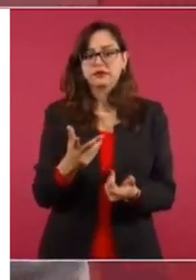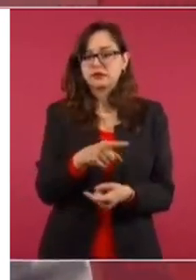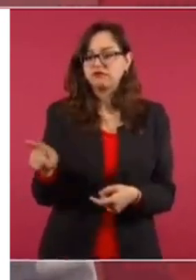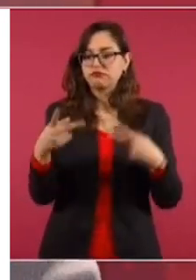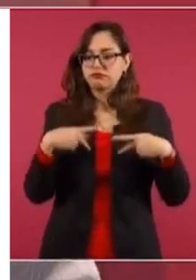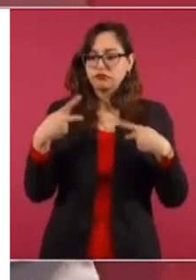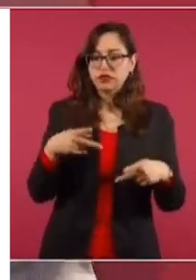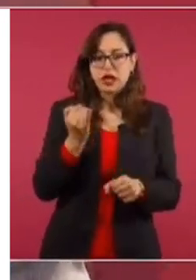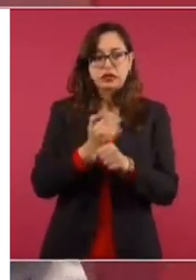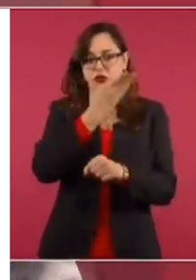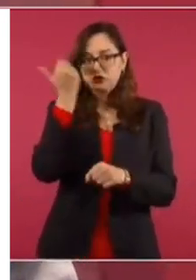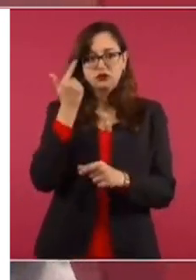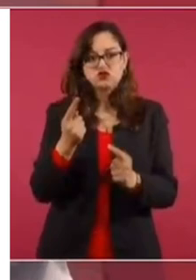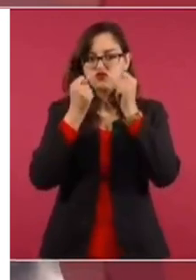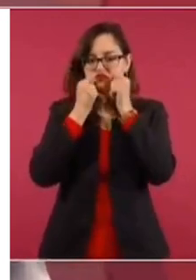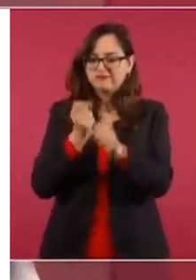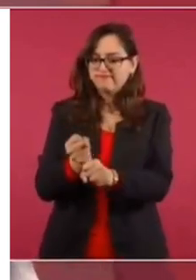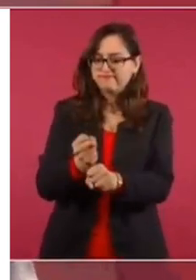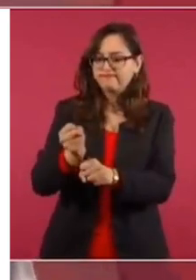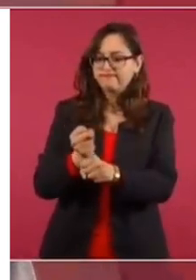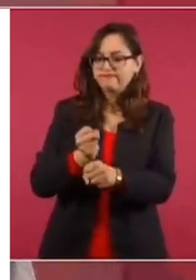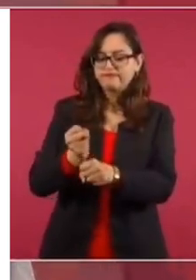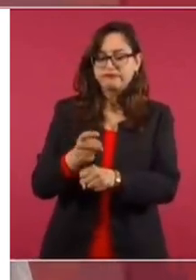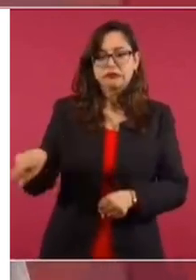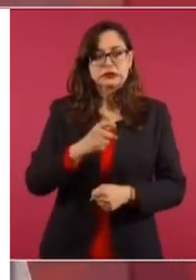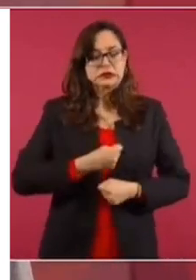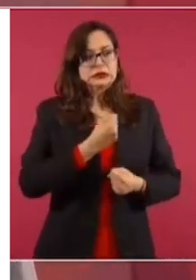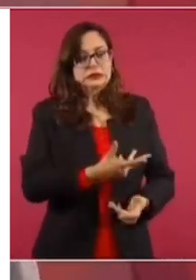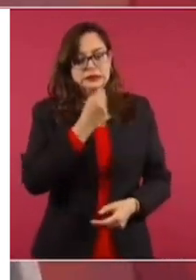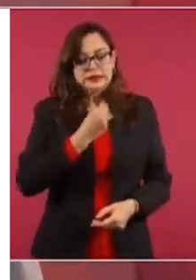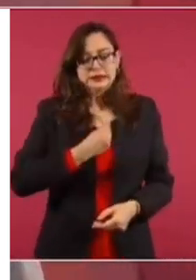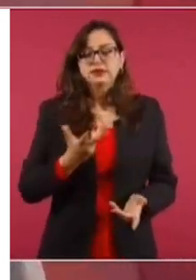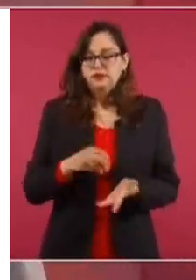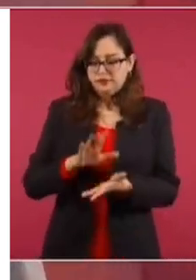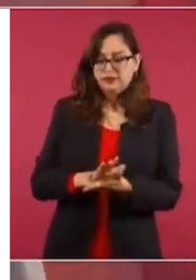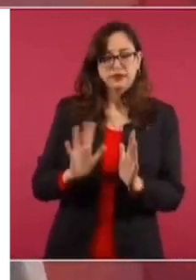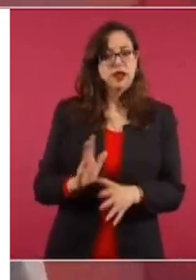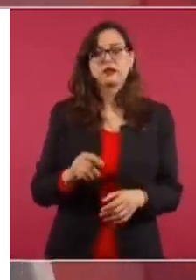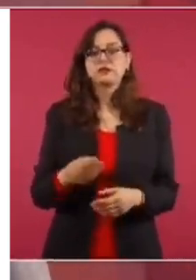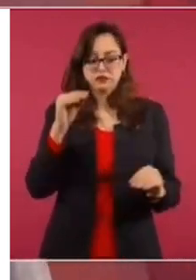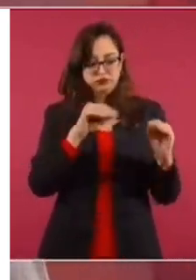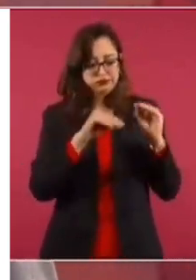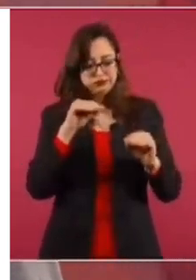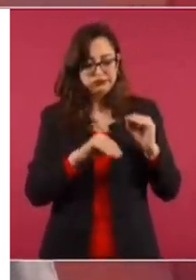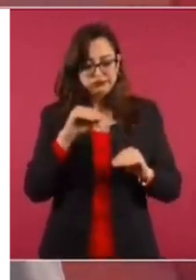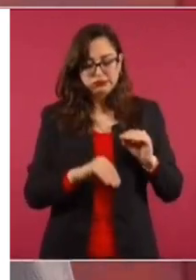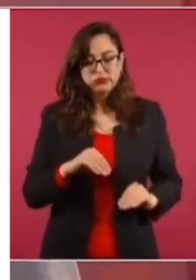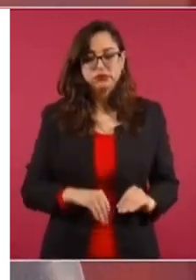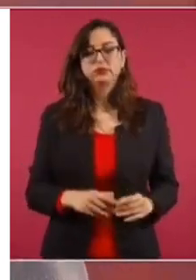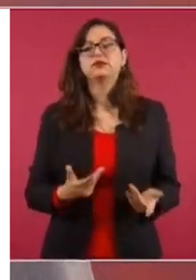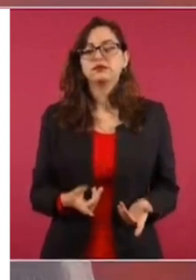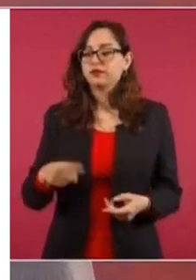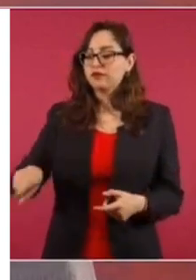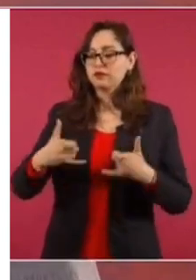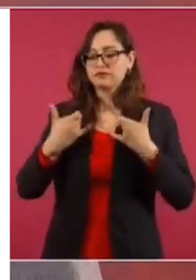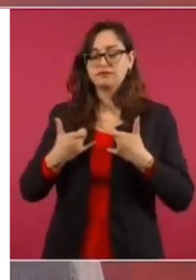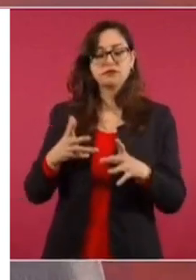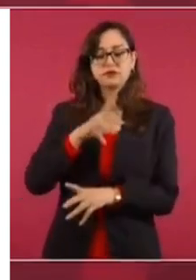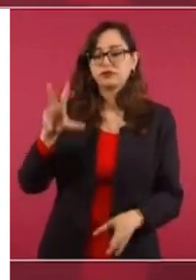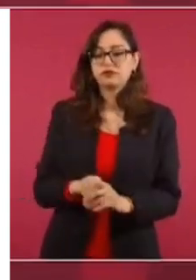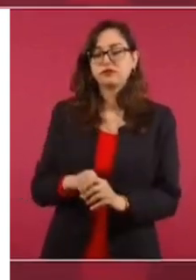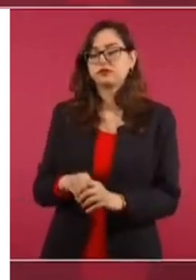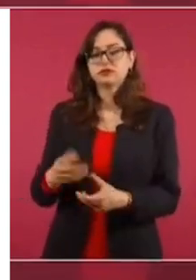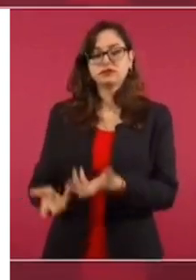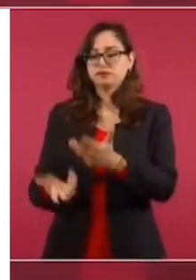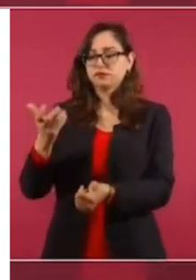declaraciones torturaron a personas, cómo dijeron de que habían quemado a los jóvenes